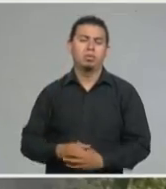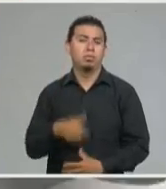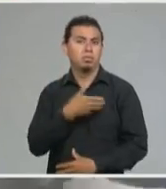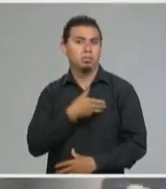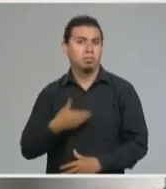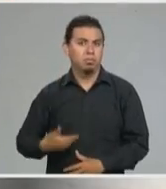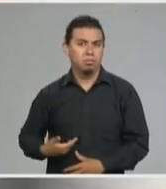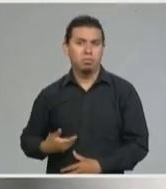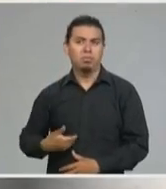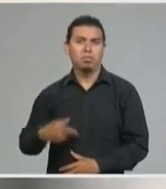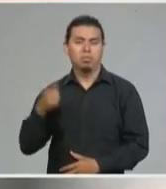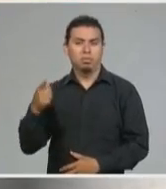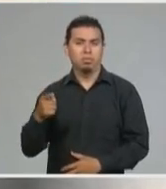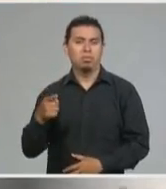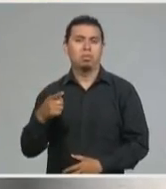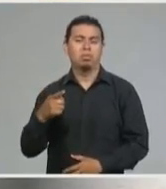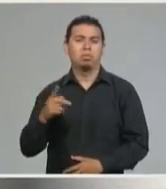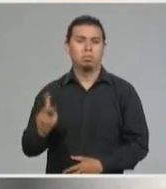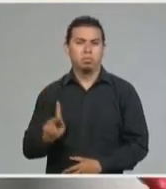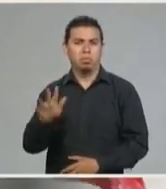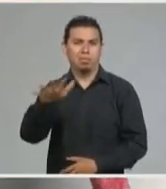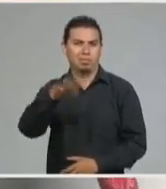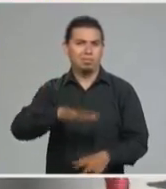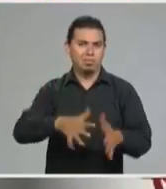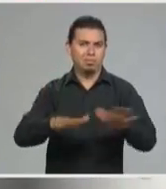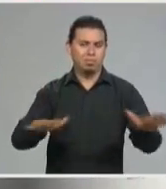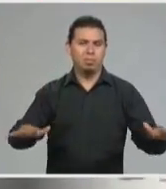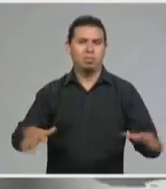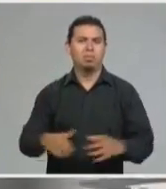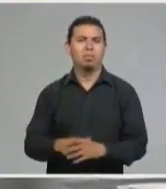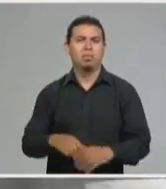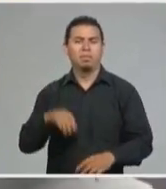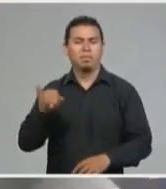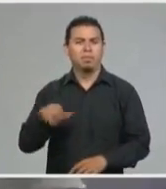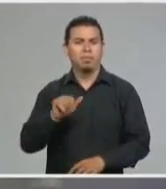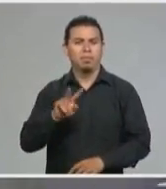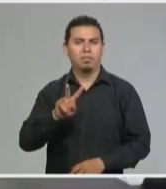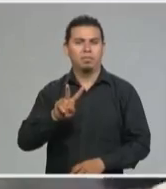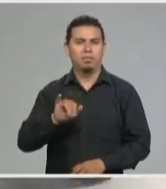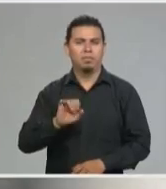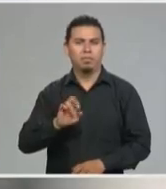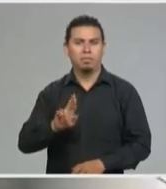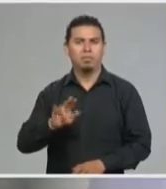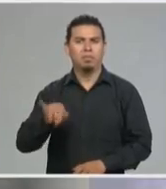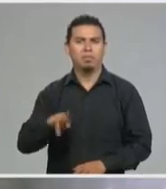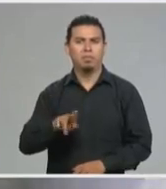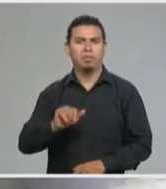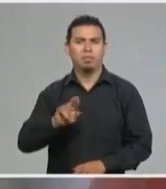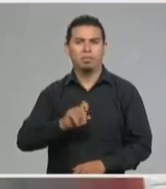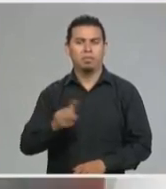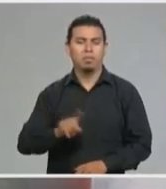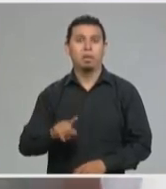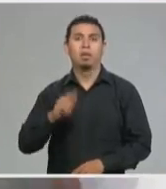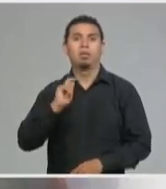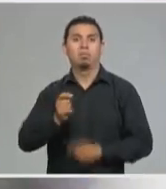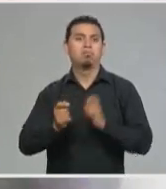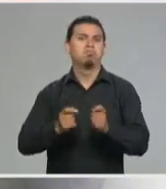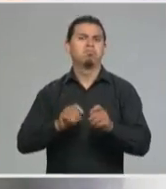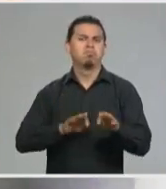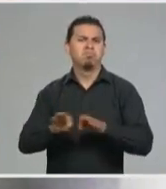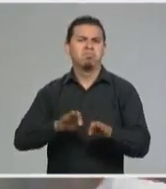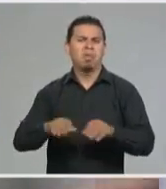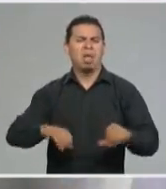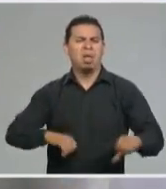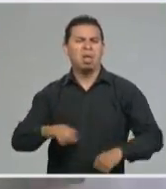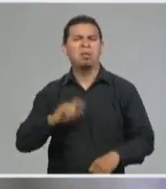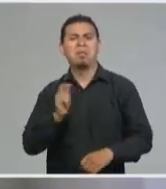presidente municipal de esa localidad costeña, Javier Juárez Hernández, dio a conocer que entre las actividades a realizar